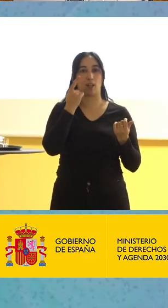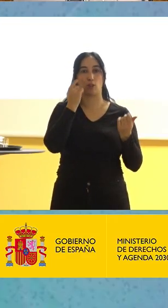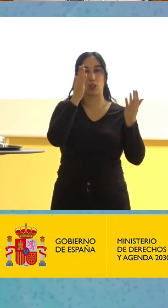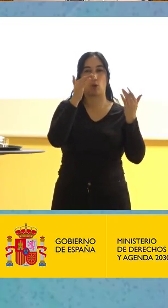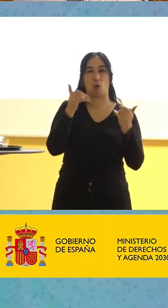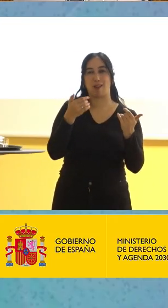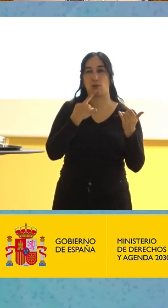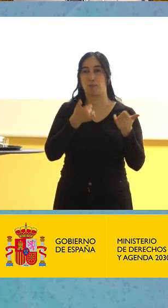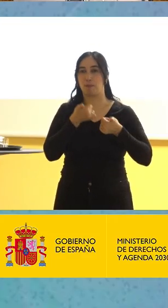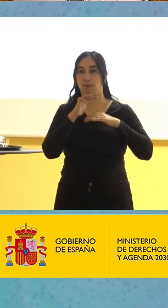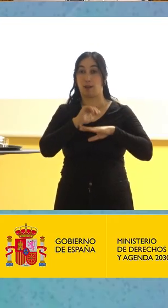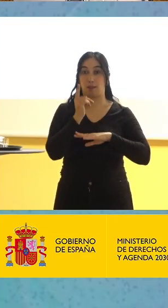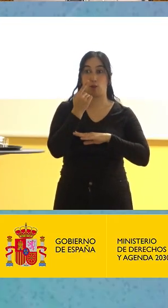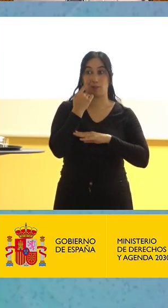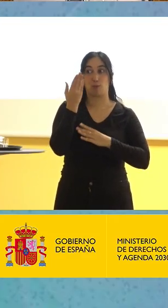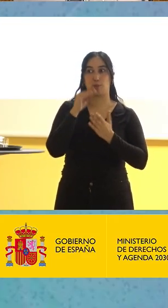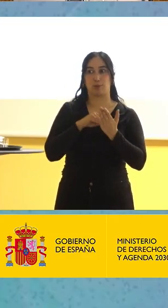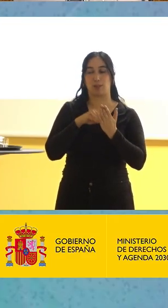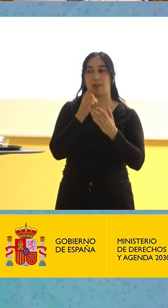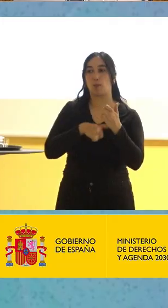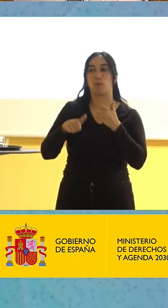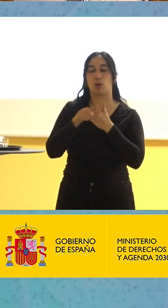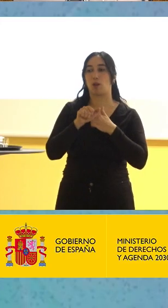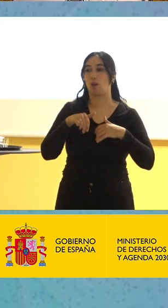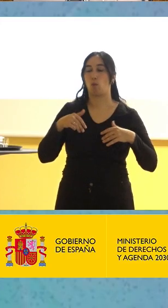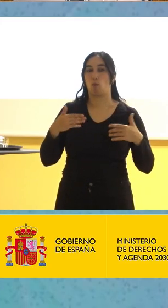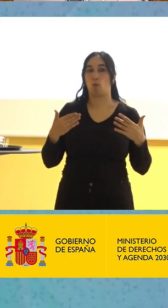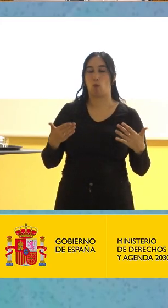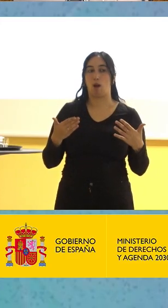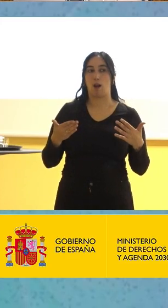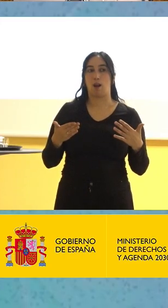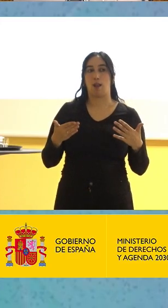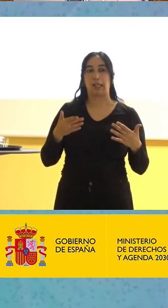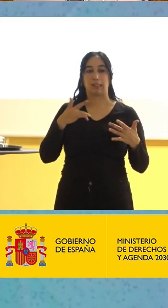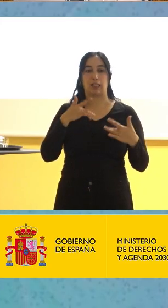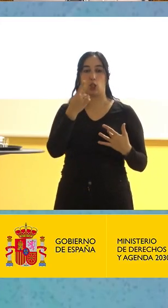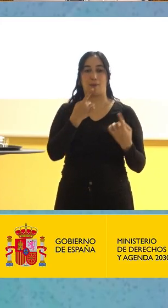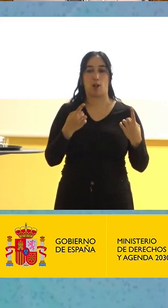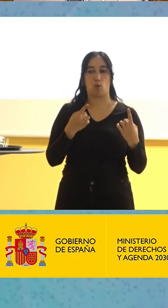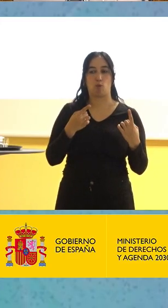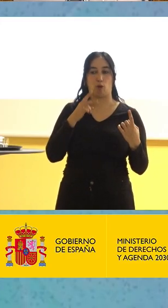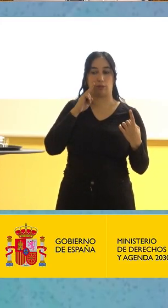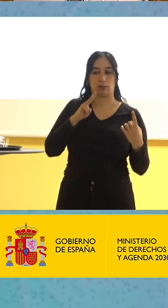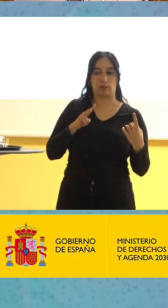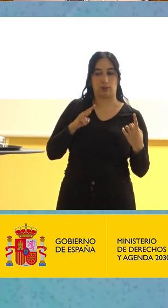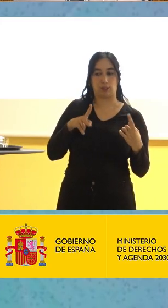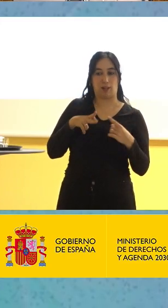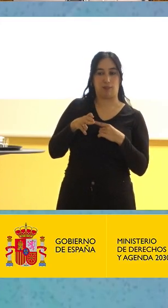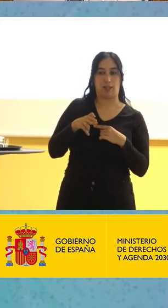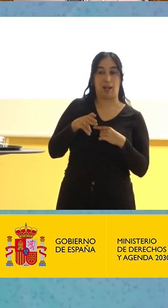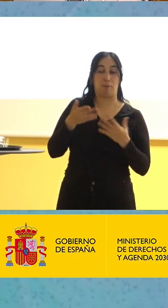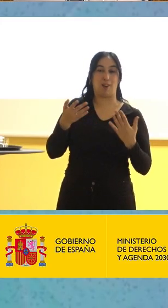diagnósticos o esas dificultades en los diagnósticos, muchas veces se prioriza la evitación de ciertos síntomas por encima de